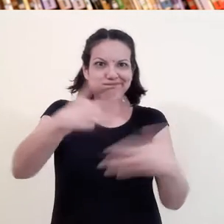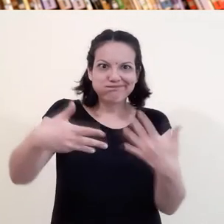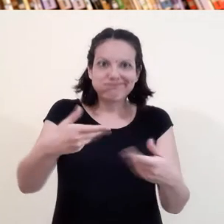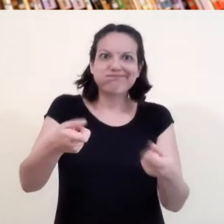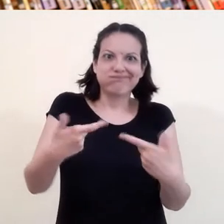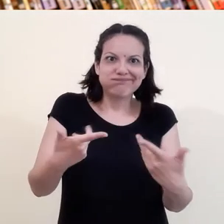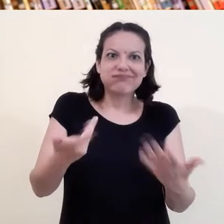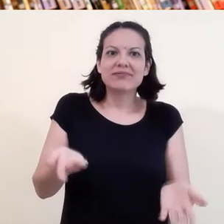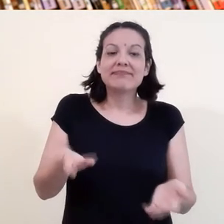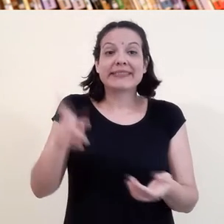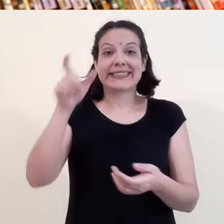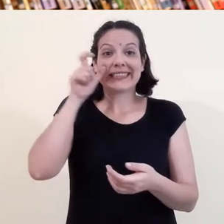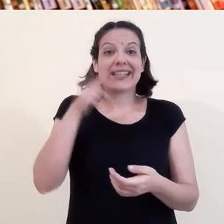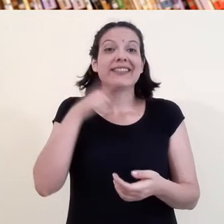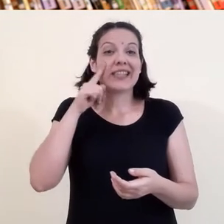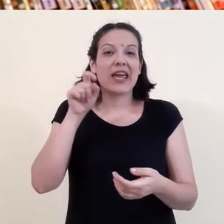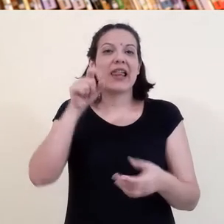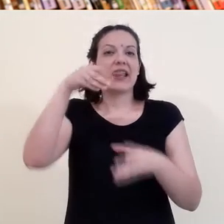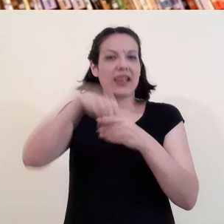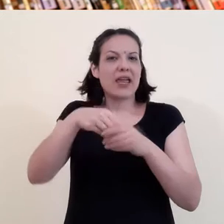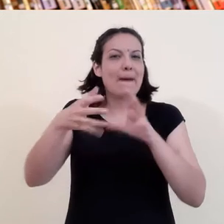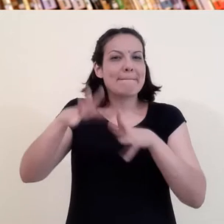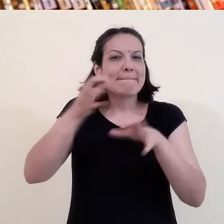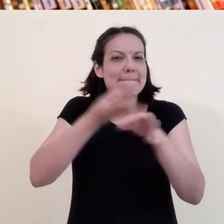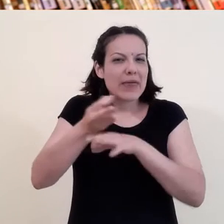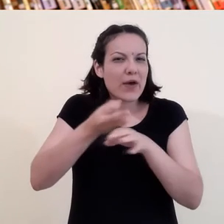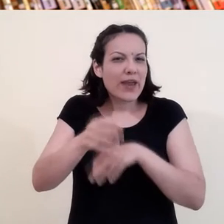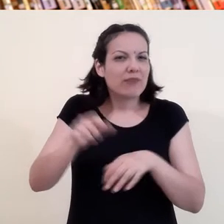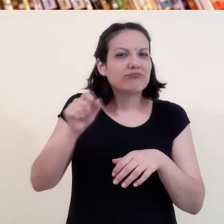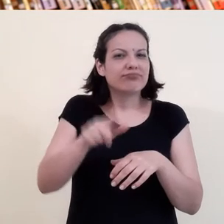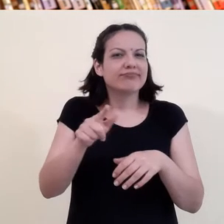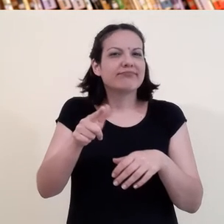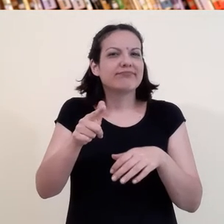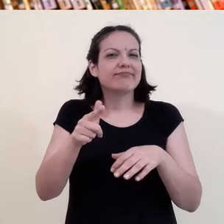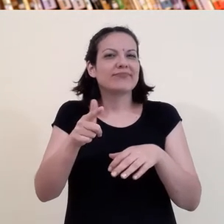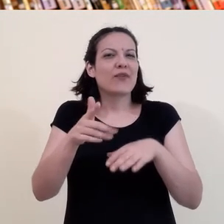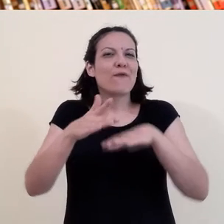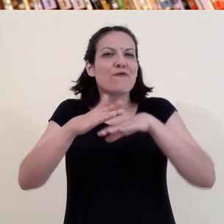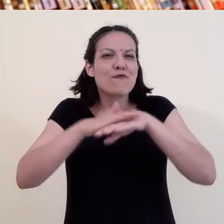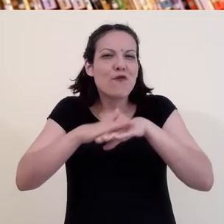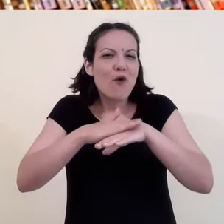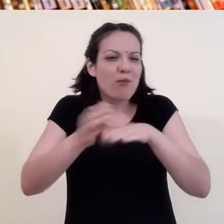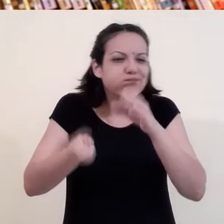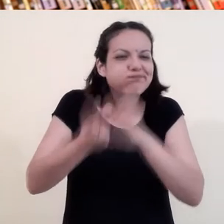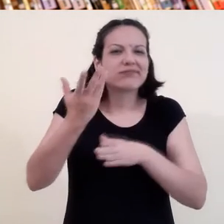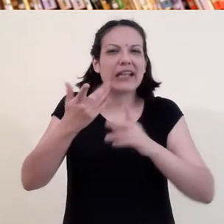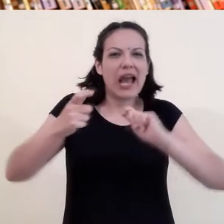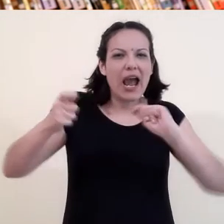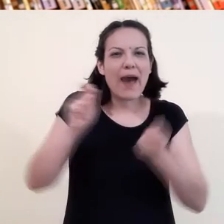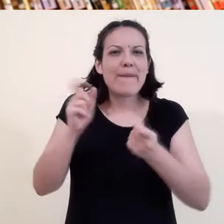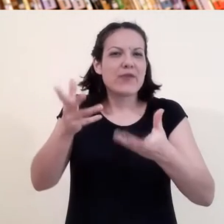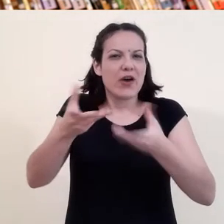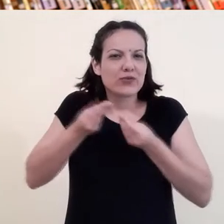Entonces, para mí la ESI es parte de una pedagogía crítica, es algo que es fundacional en el cambio y nos